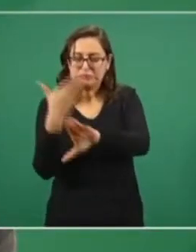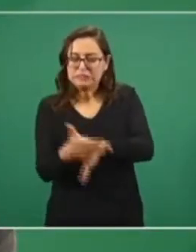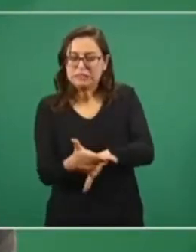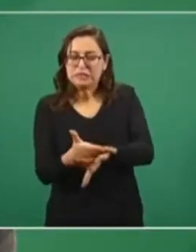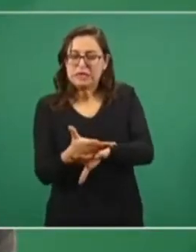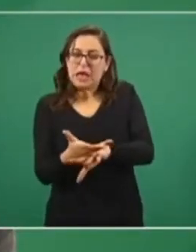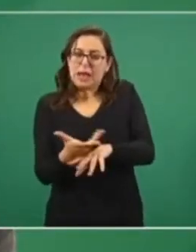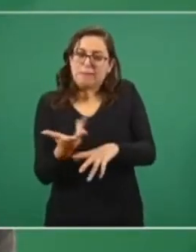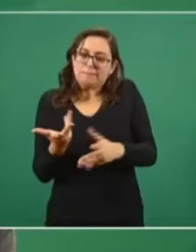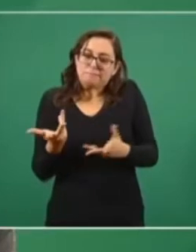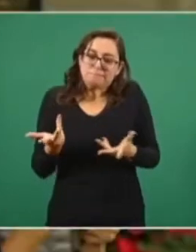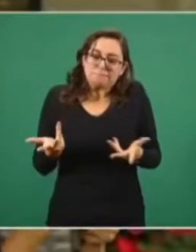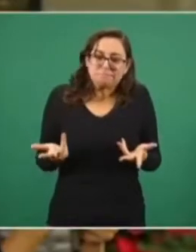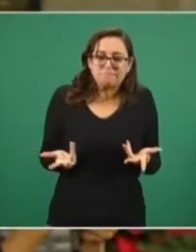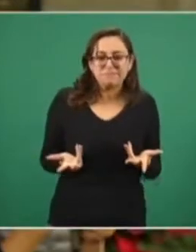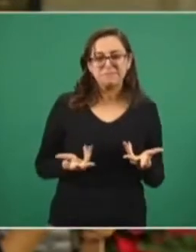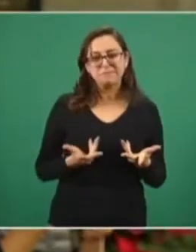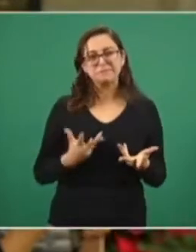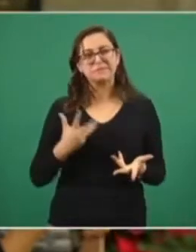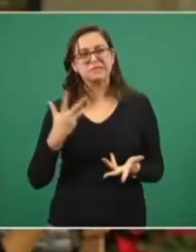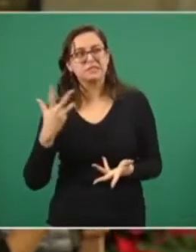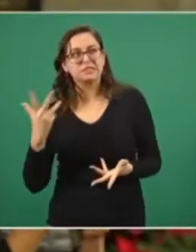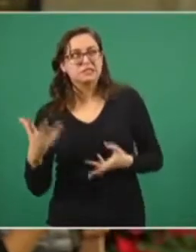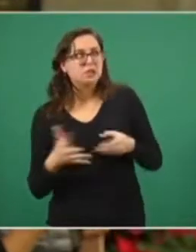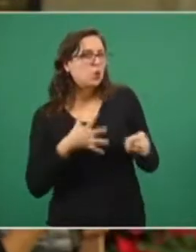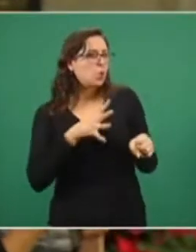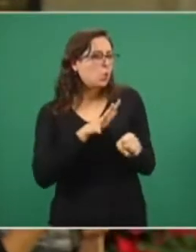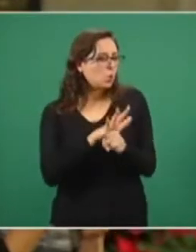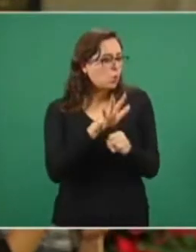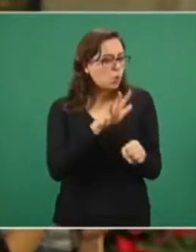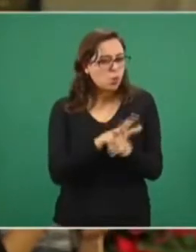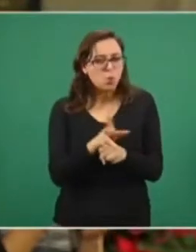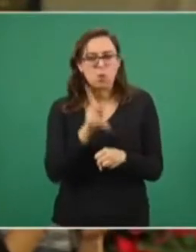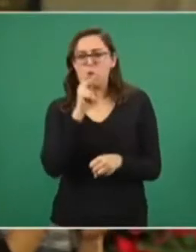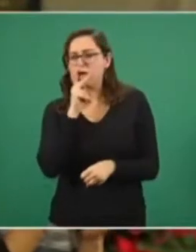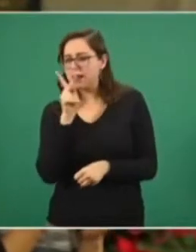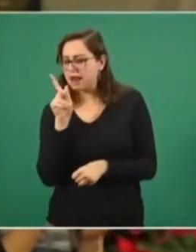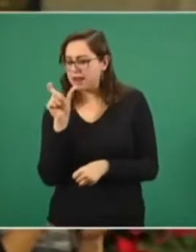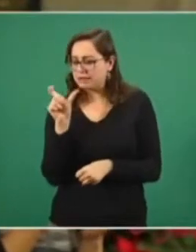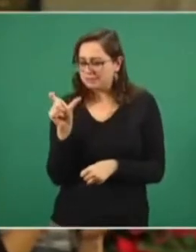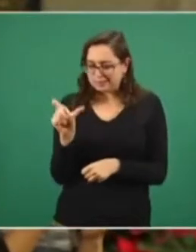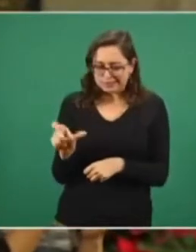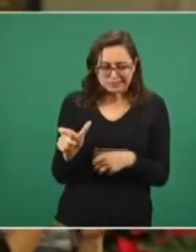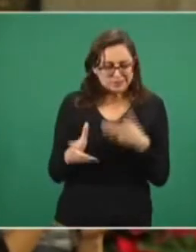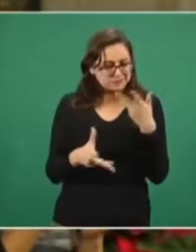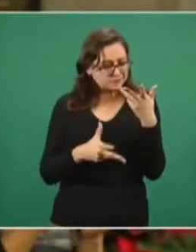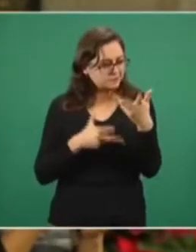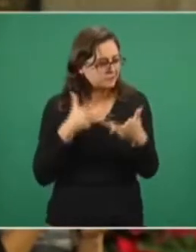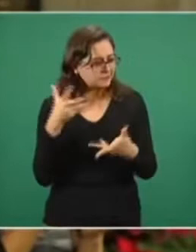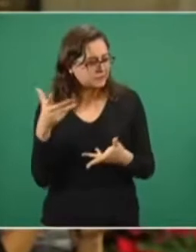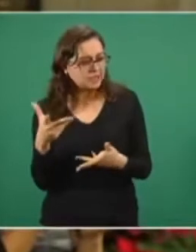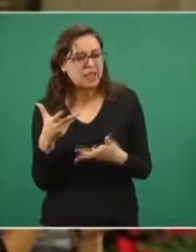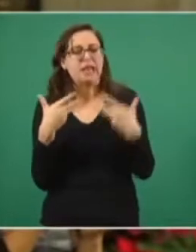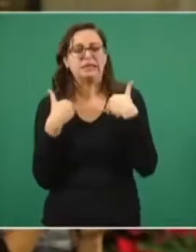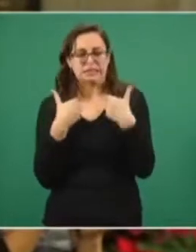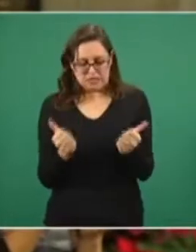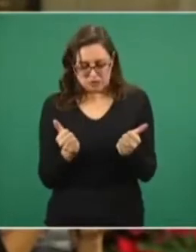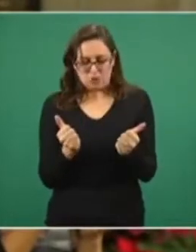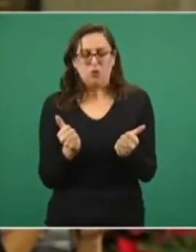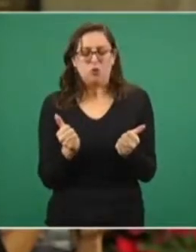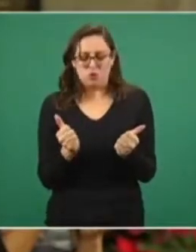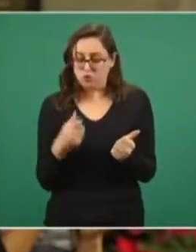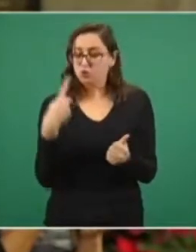qué es que estoy buscando la palabra correcta. Es una cuestión de su vida personal, eso yo lo entiendo muy bien. Usted tiene el